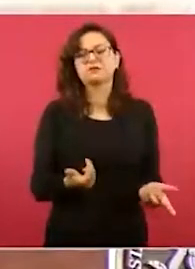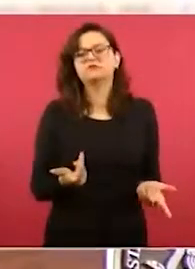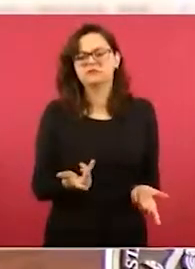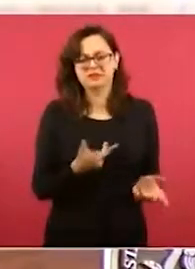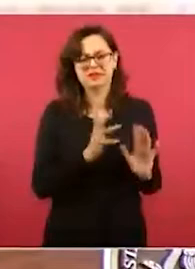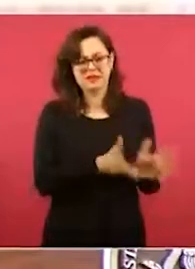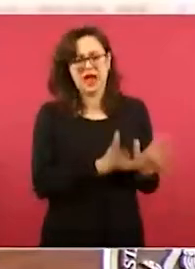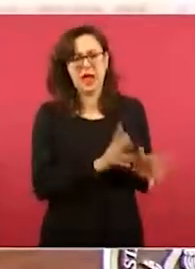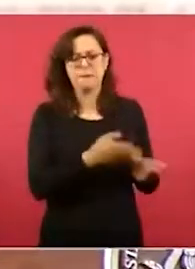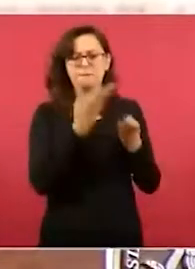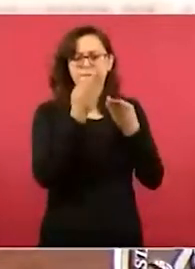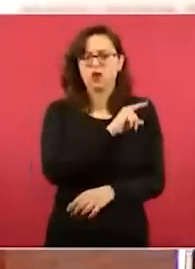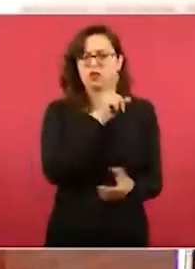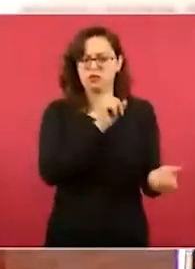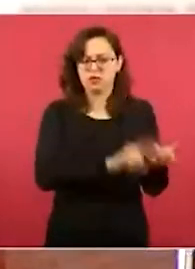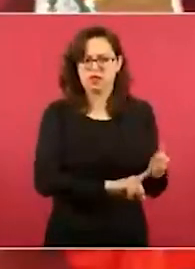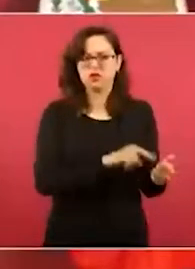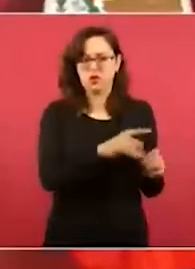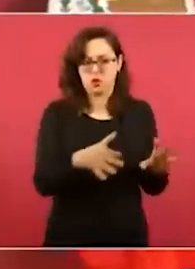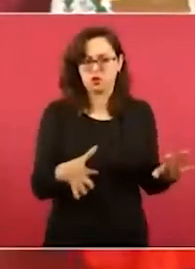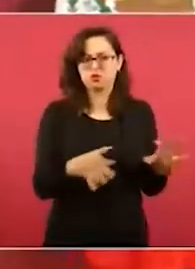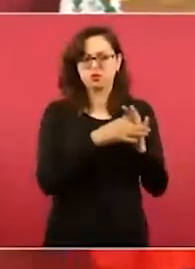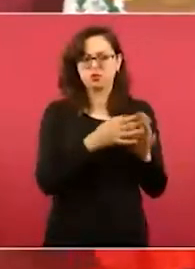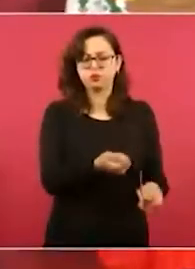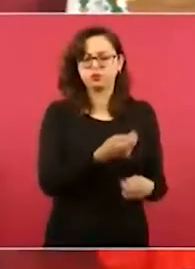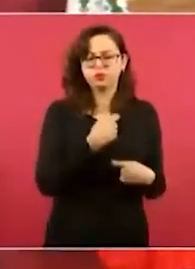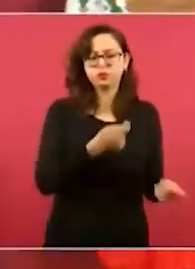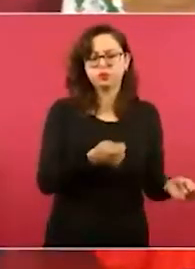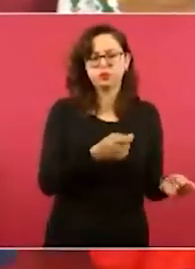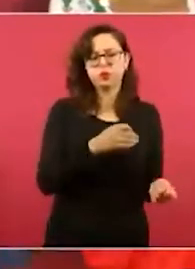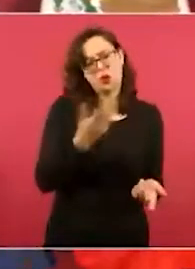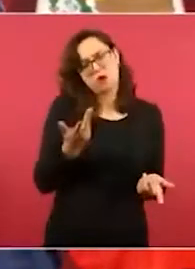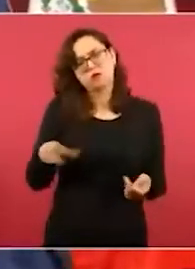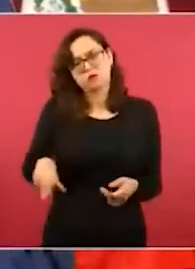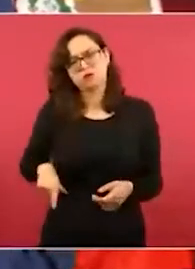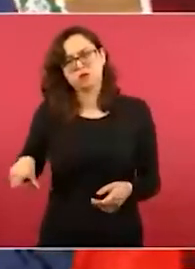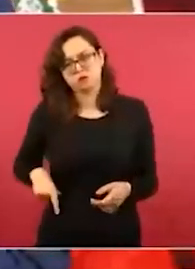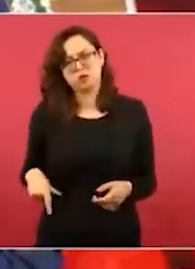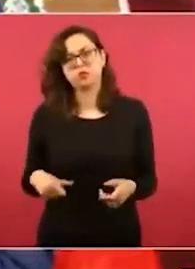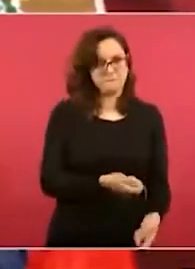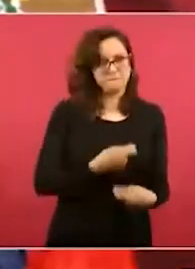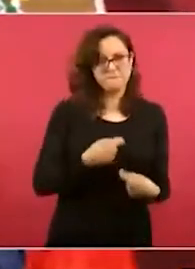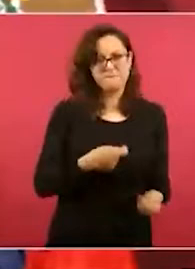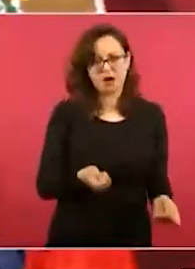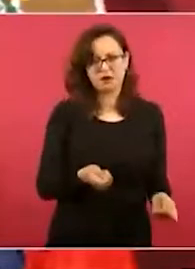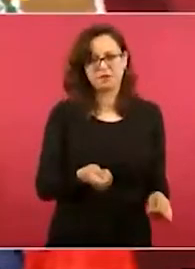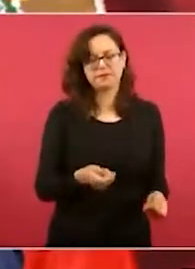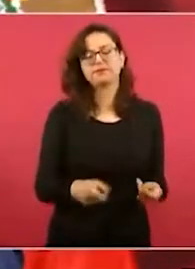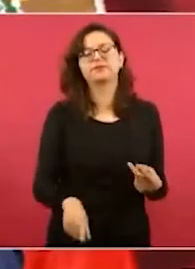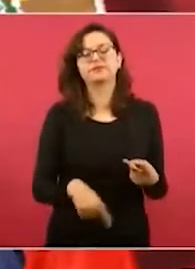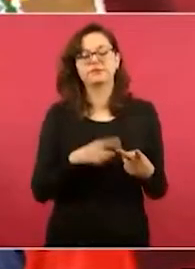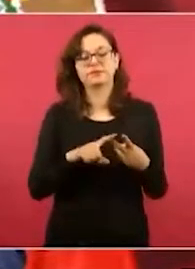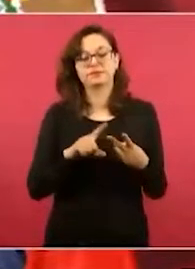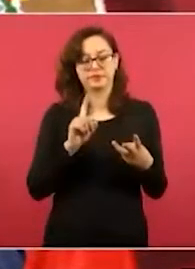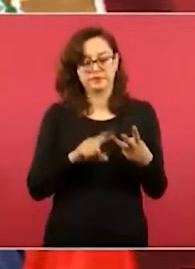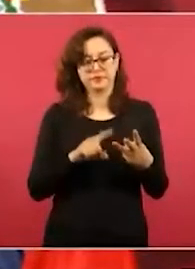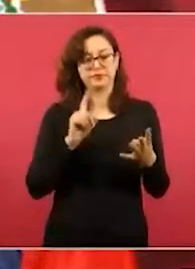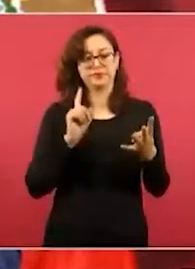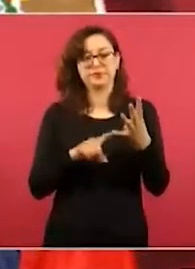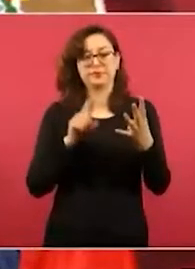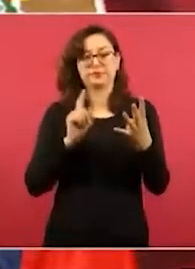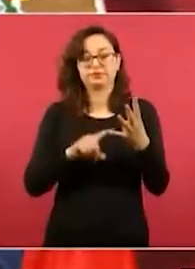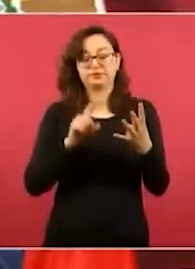las oficinas de Telecom. Otra función muy importante es la de